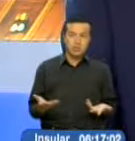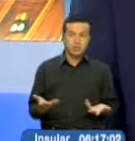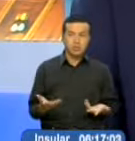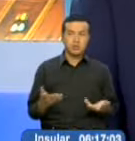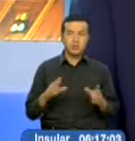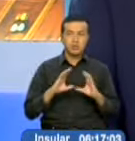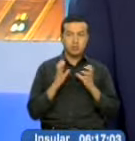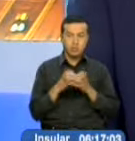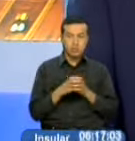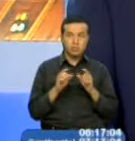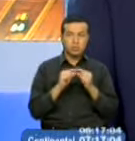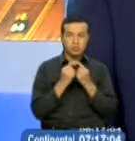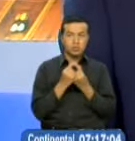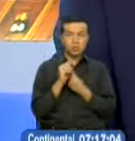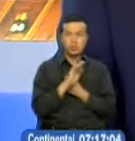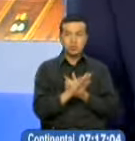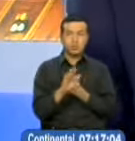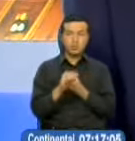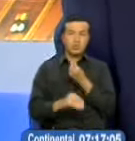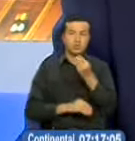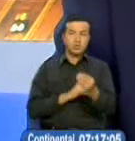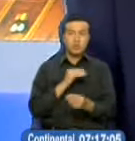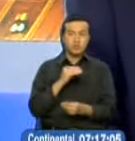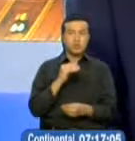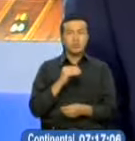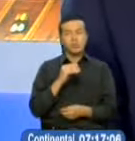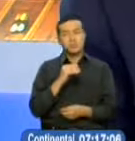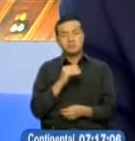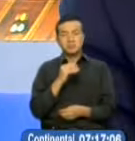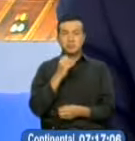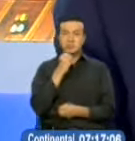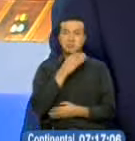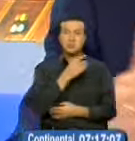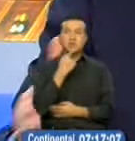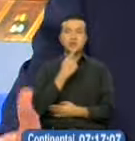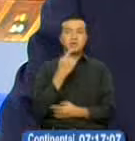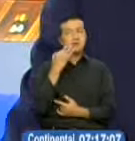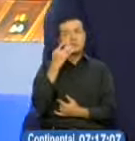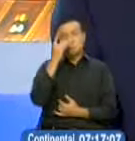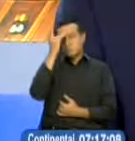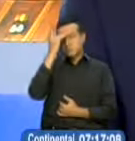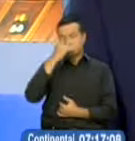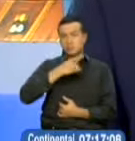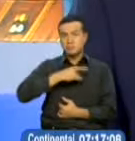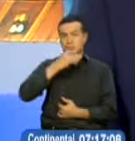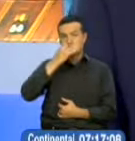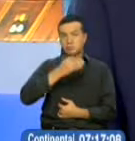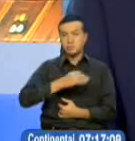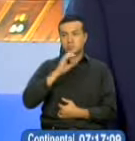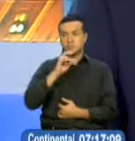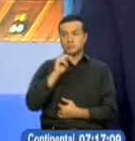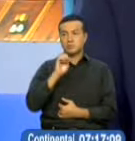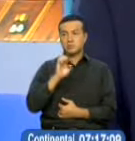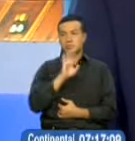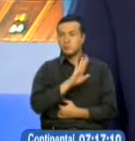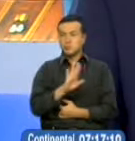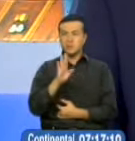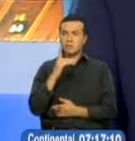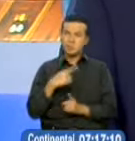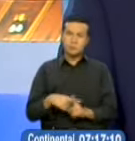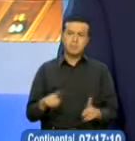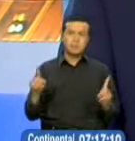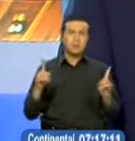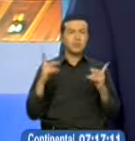los gremios, las cámaras no se presentaron, han tenido algún pronunciamiento diciendo que van a esperar la resolución definitiva del CNE. Sin embargo, de aquello